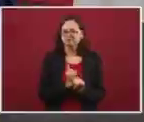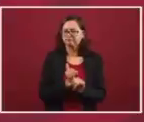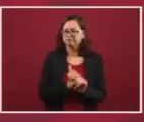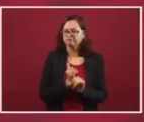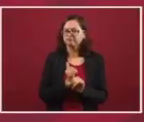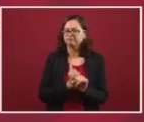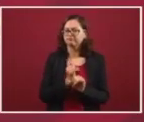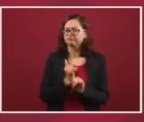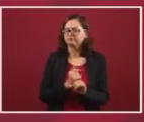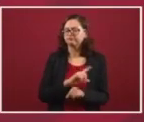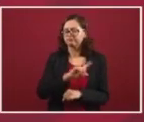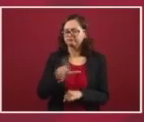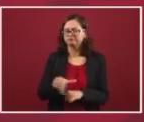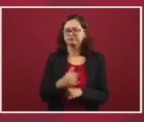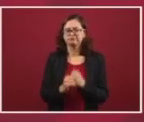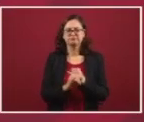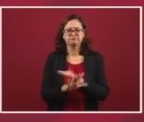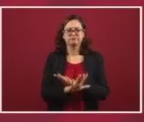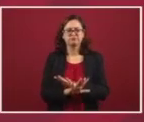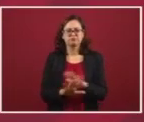Y no hay